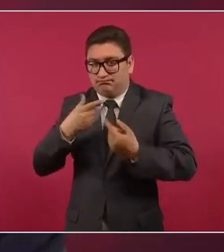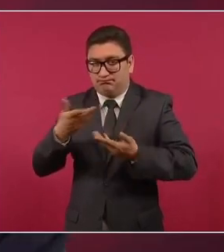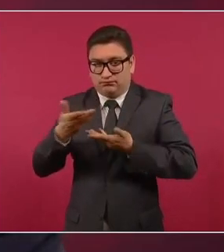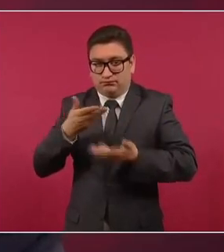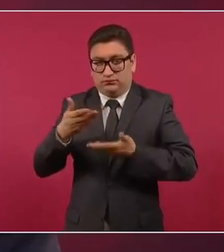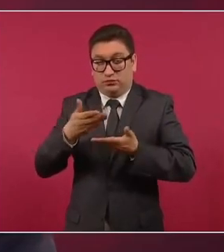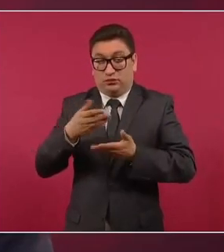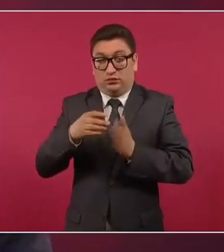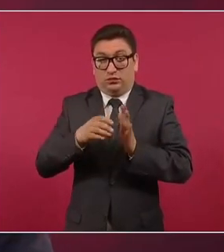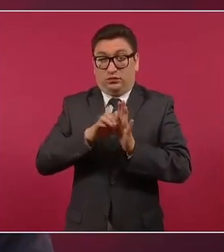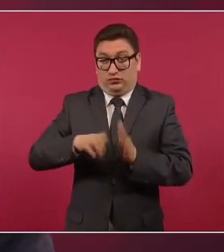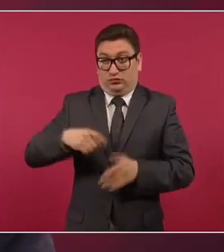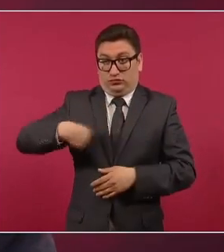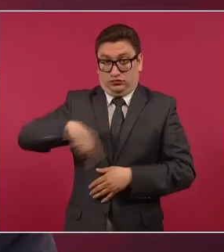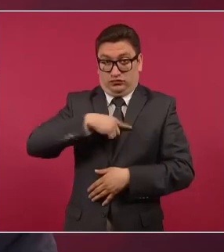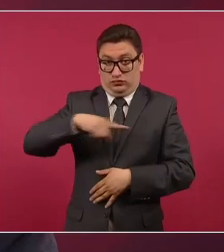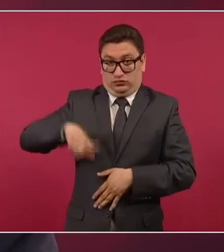esos subsidios,